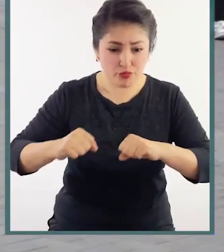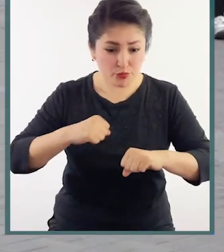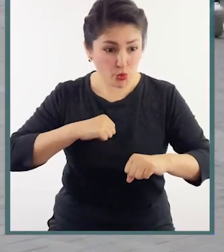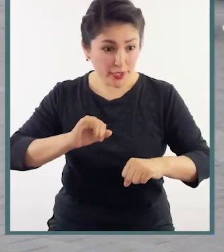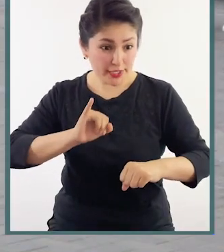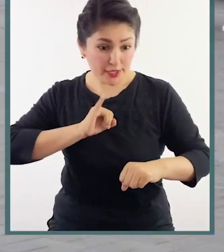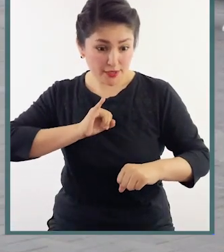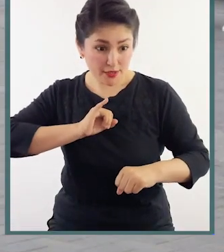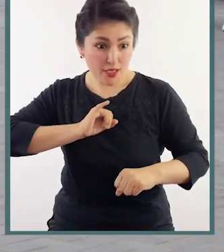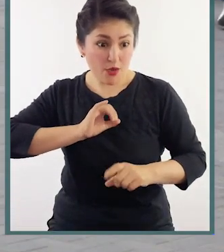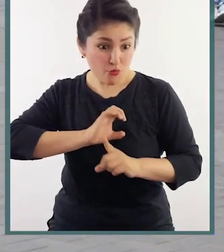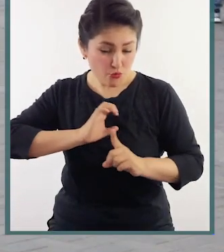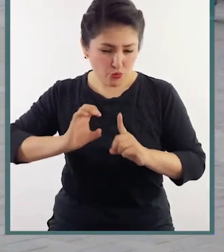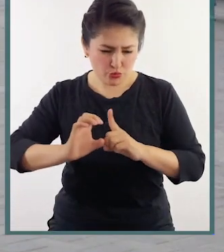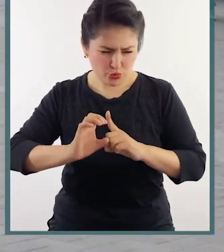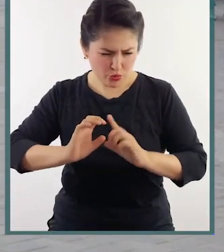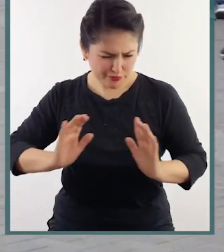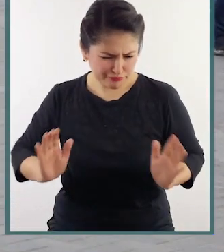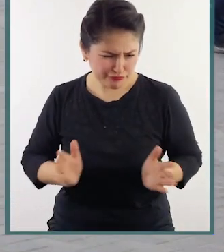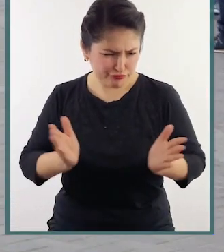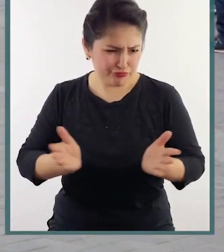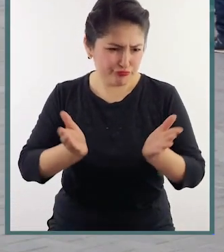nuestras identidades culturales.